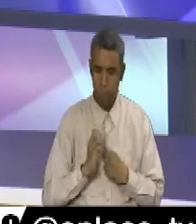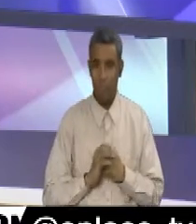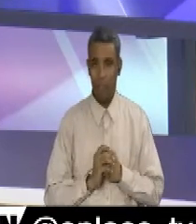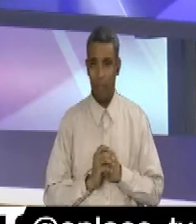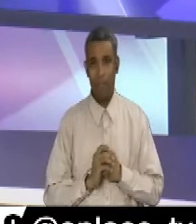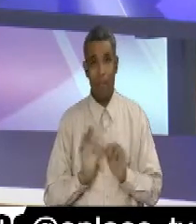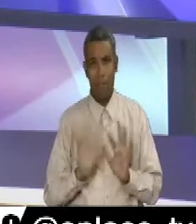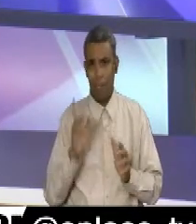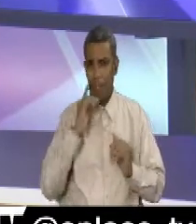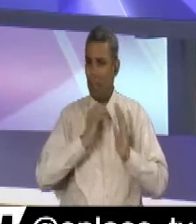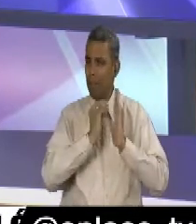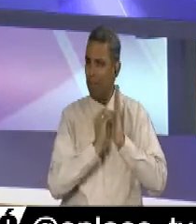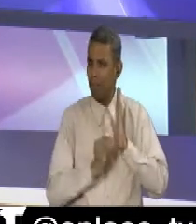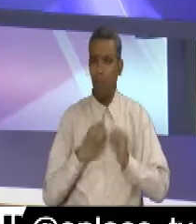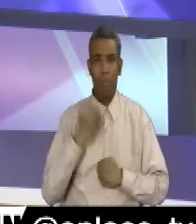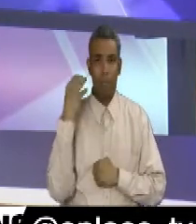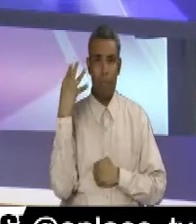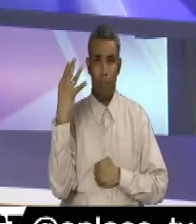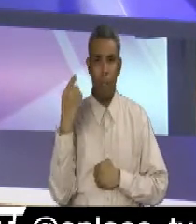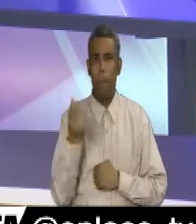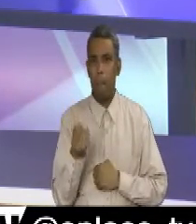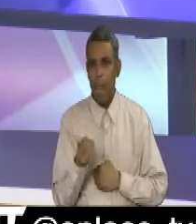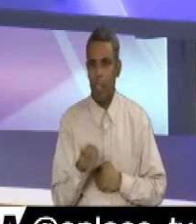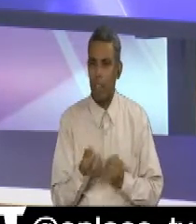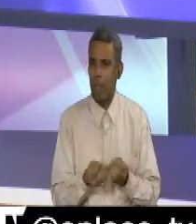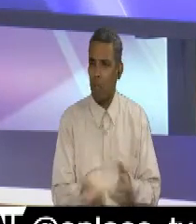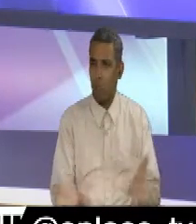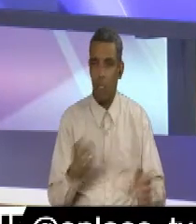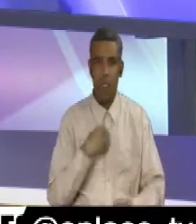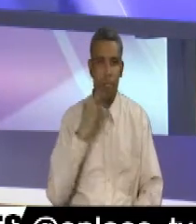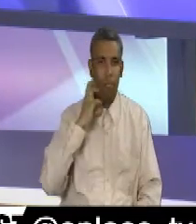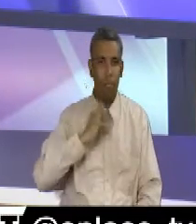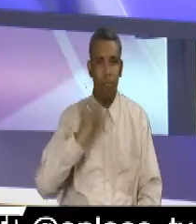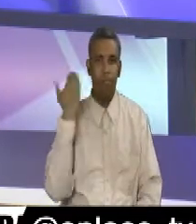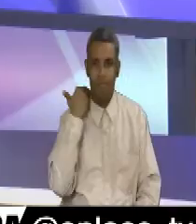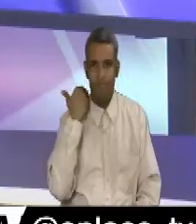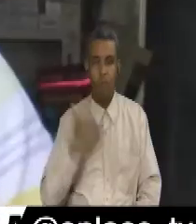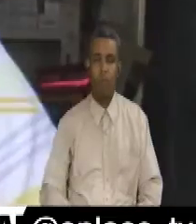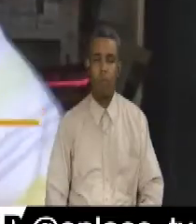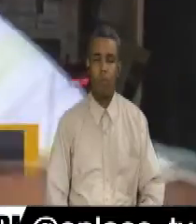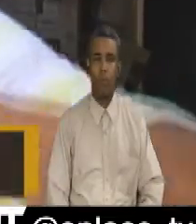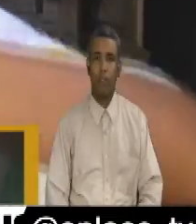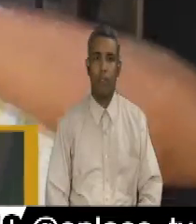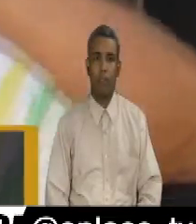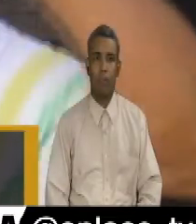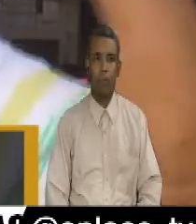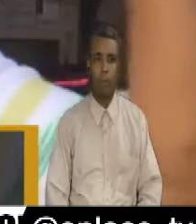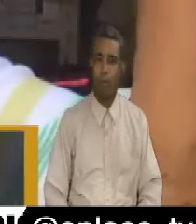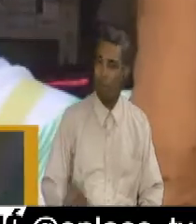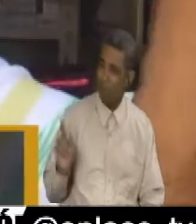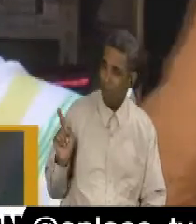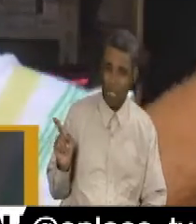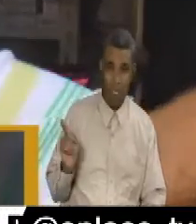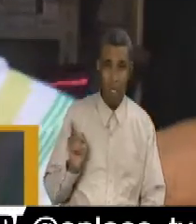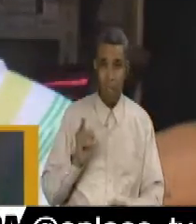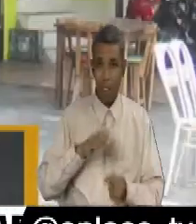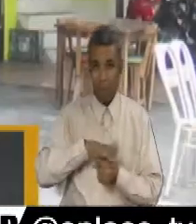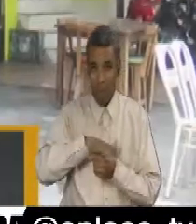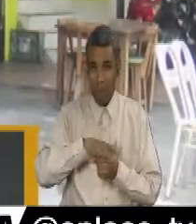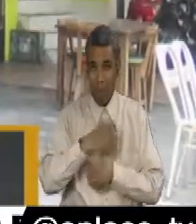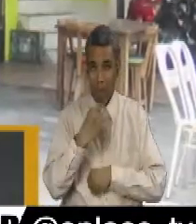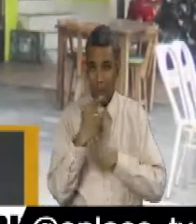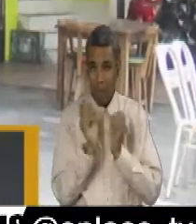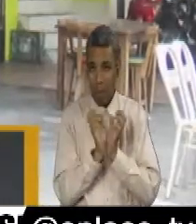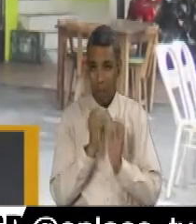su droguería, se llevaron dinero en efectivo y productos de su negocio. Este comerciante del barrio Primero de Mayo, al nororiente de la ciudad,